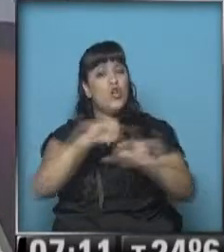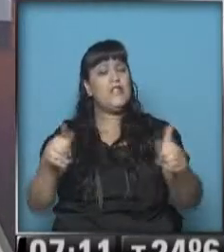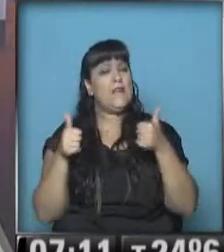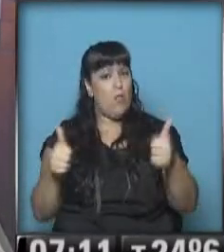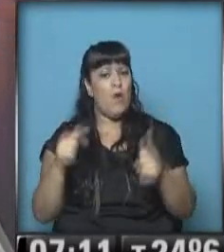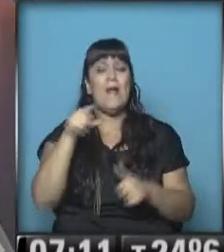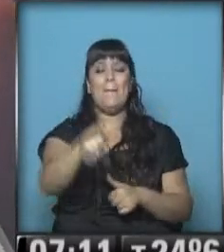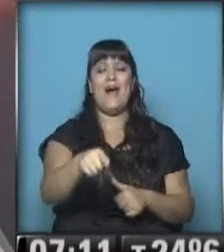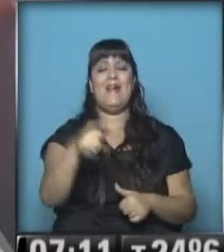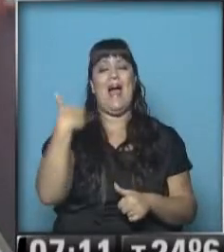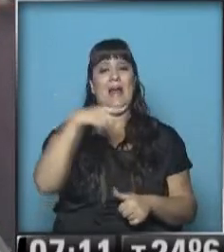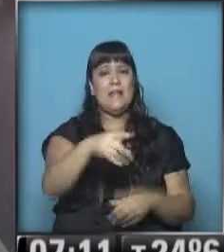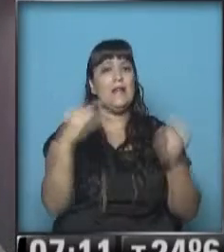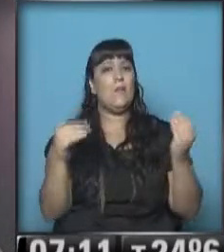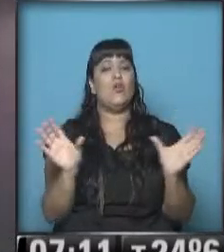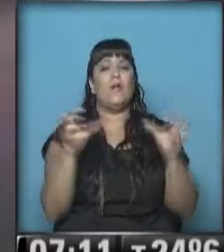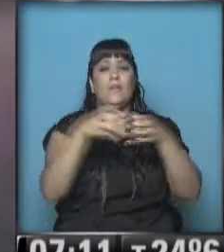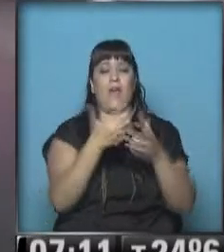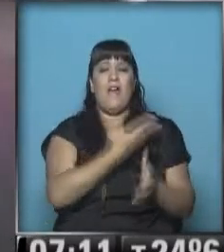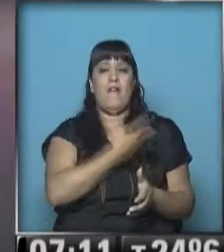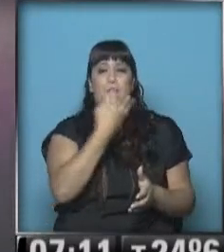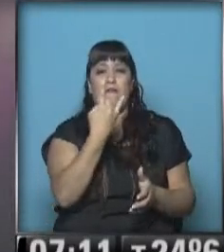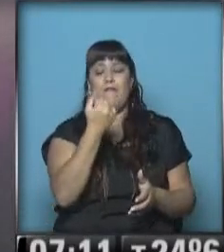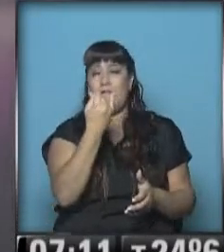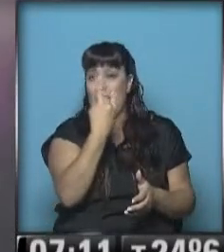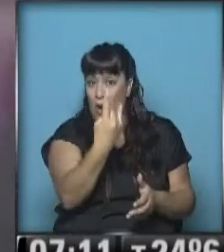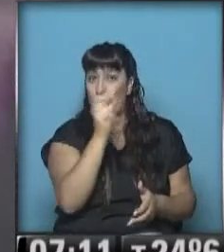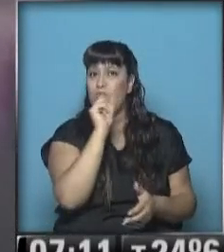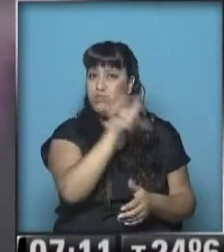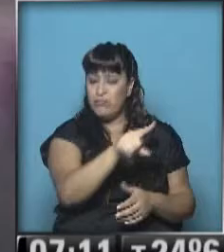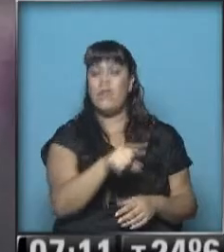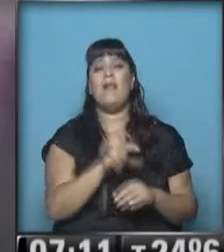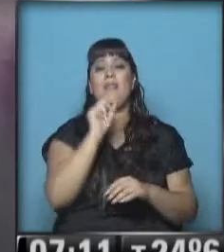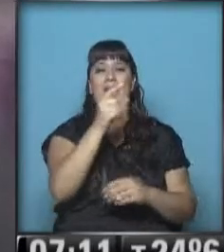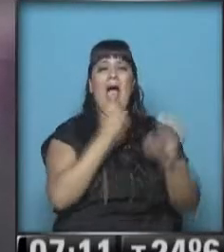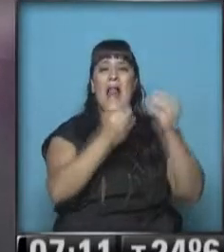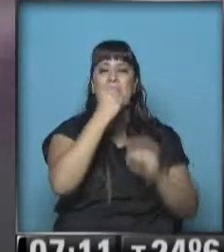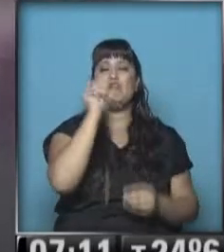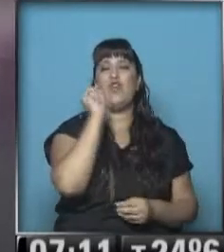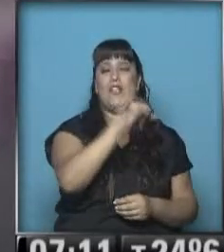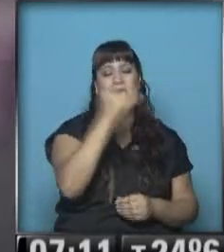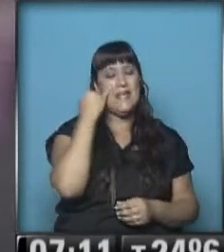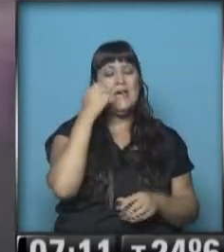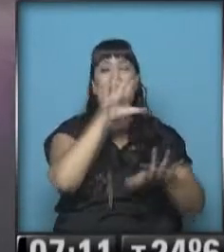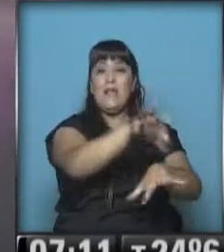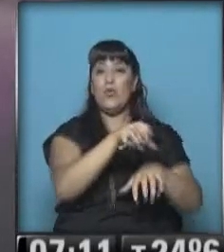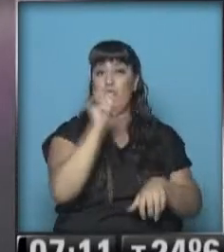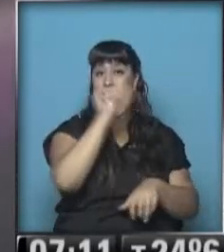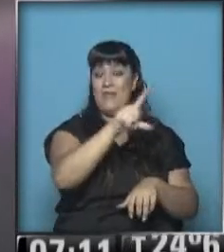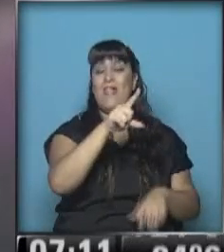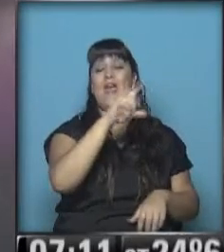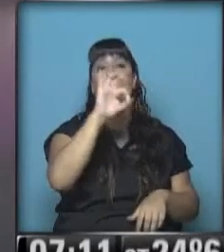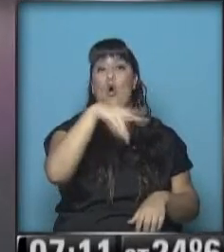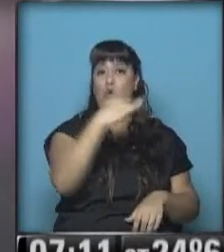Indudablemente. A través de la FAO, que es el Organismo de Naciones Unidas para la Alimentación y la Agricultura. ¿Por qué? Bueno, porque hicieron una